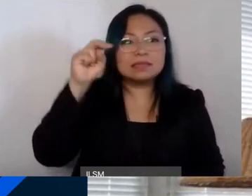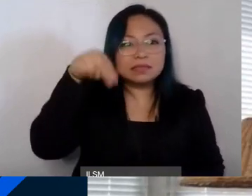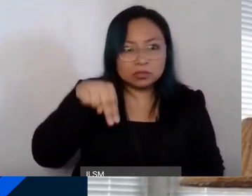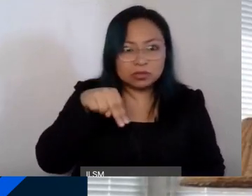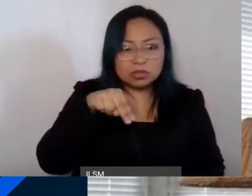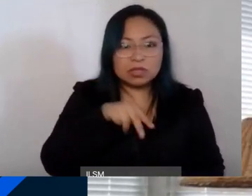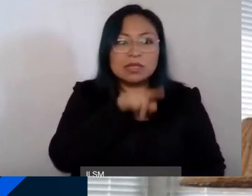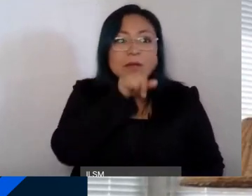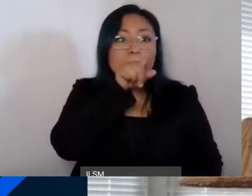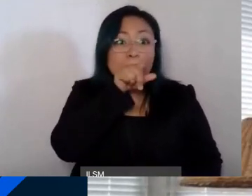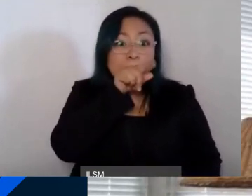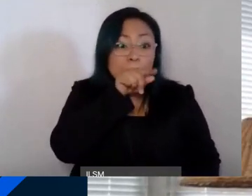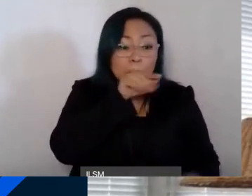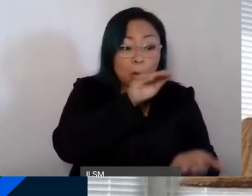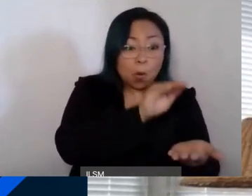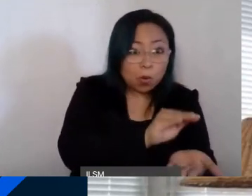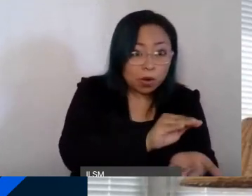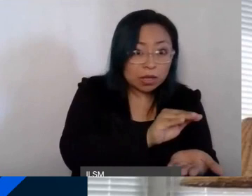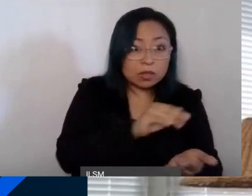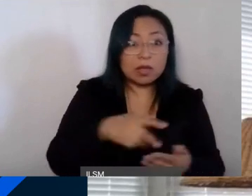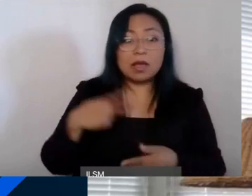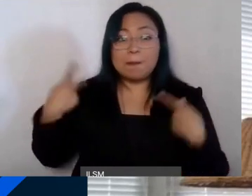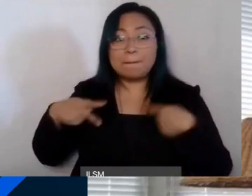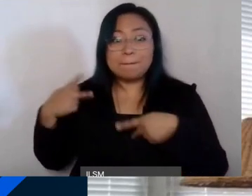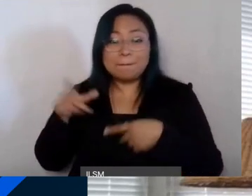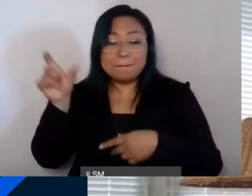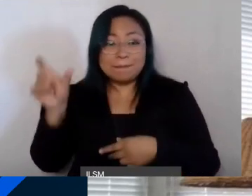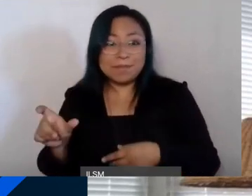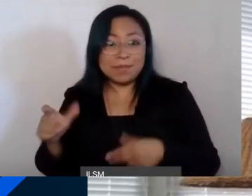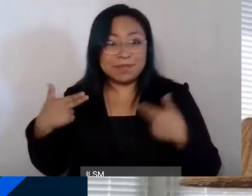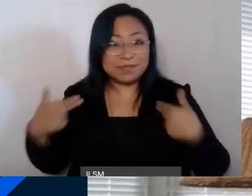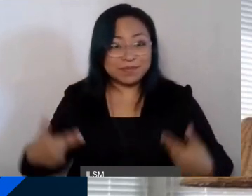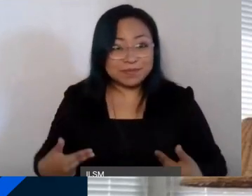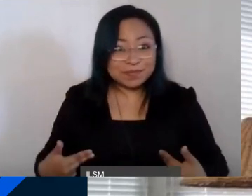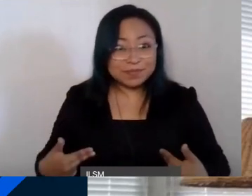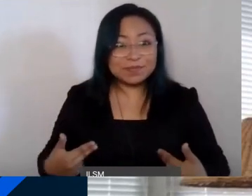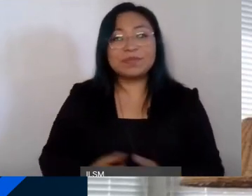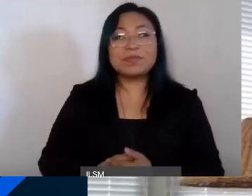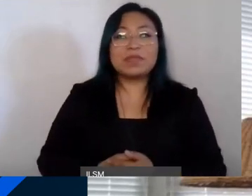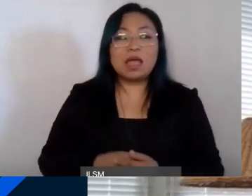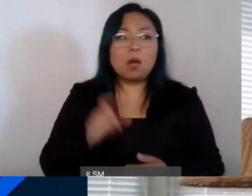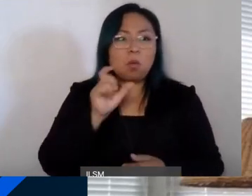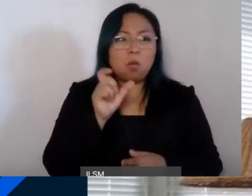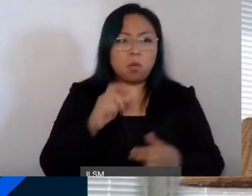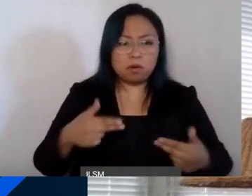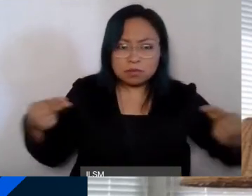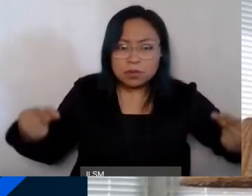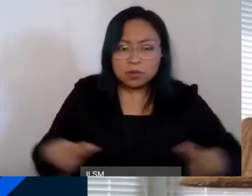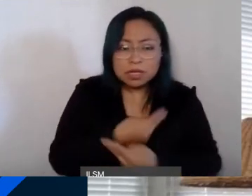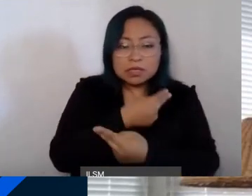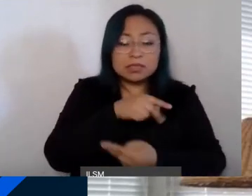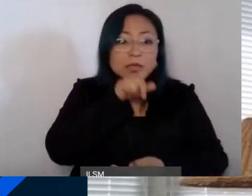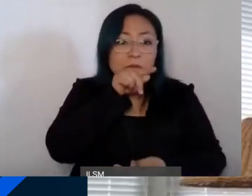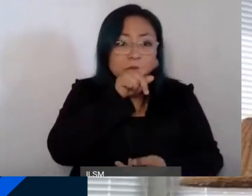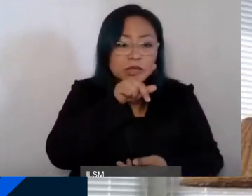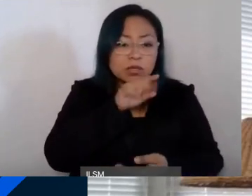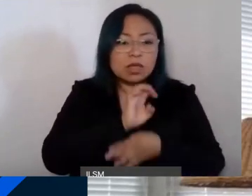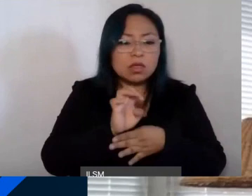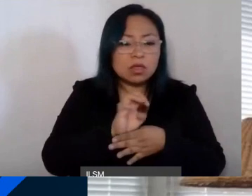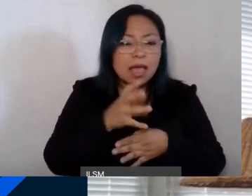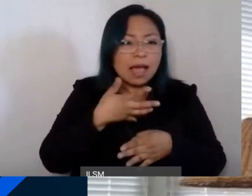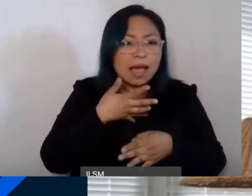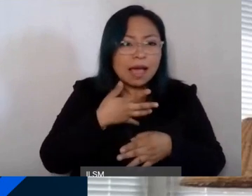humano entonces nace un pollito y cuando nace hay un cristal